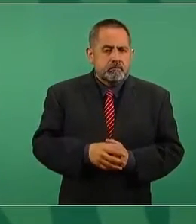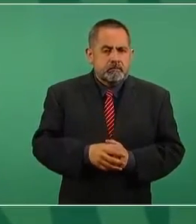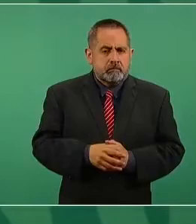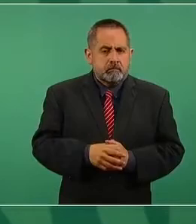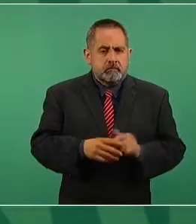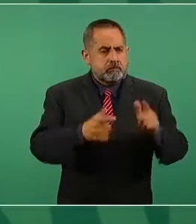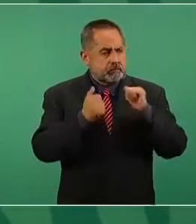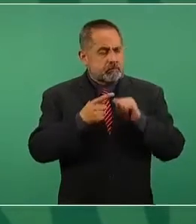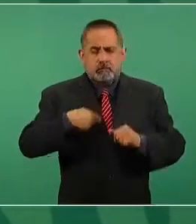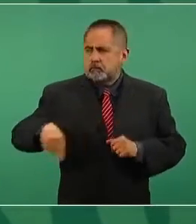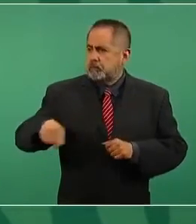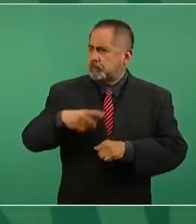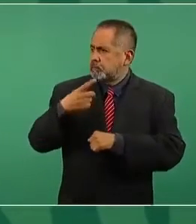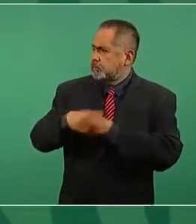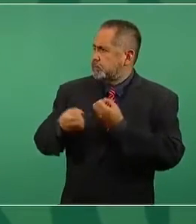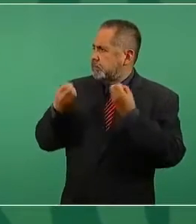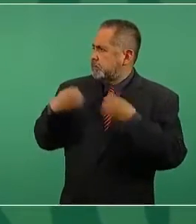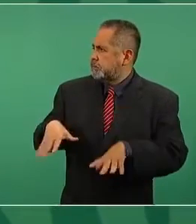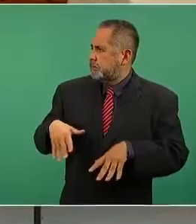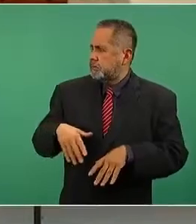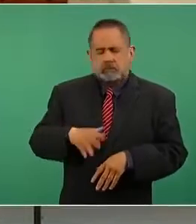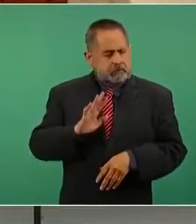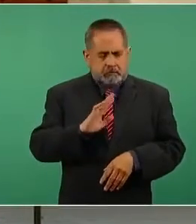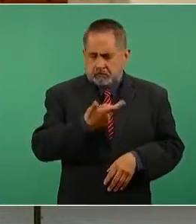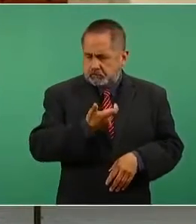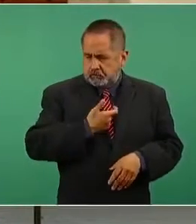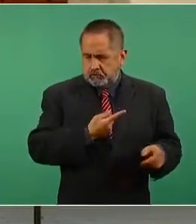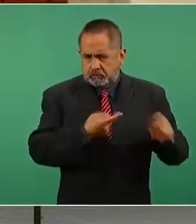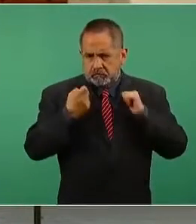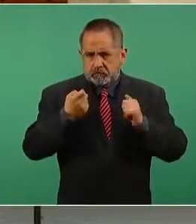por el daño que ocasionaron.